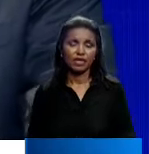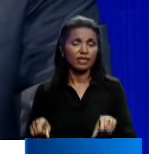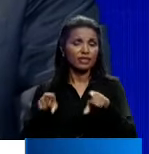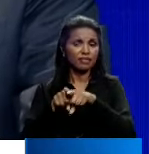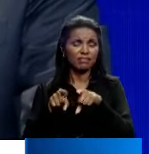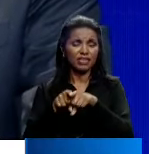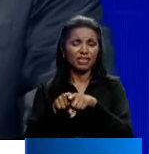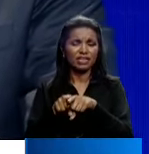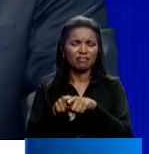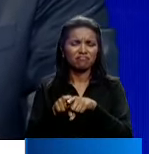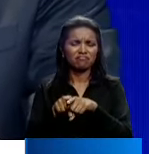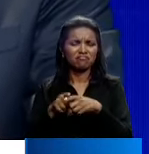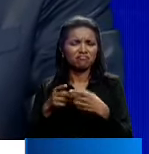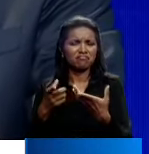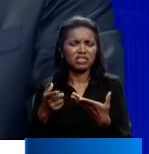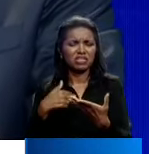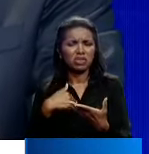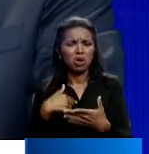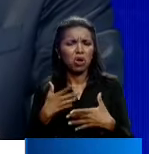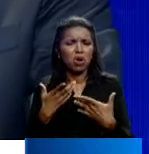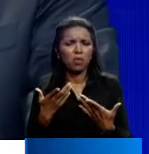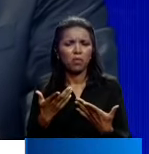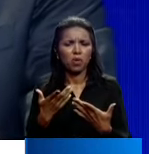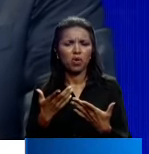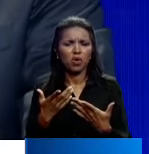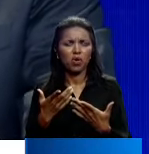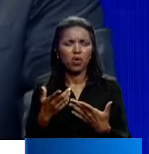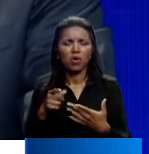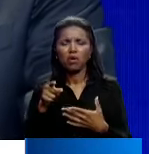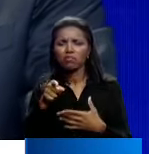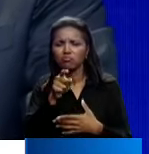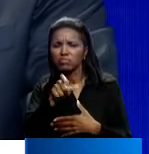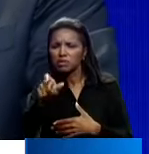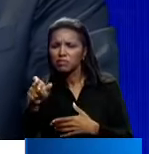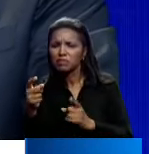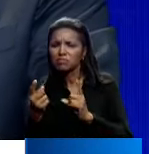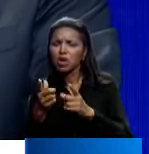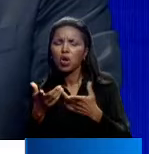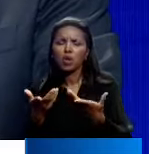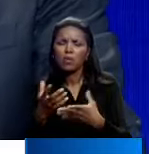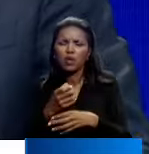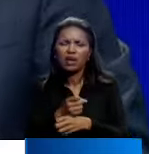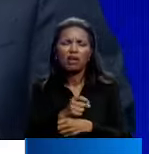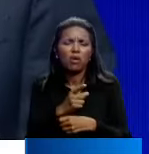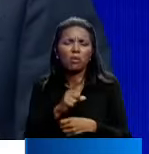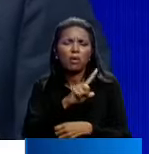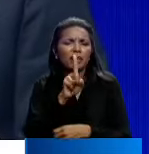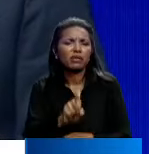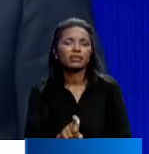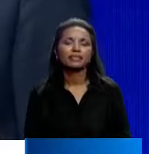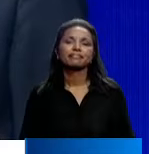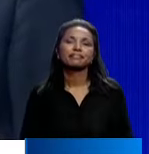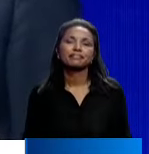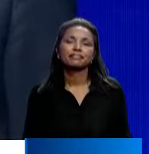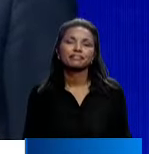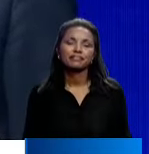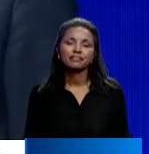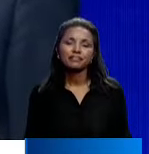constitucional? Y no me queda claro cómo juega esa consulta popular con un referéndum. Candidato Lombana, tiene 30 segundos